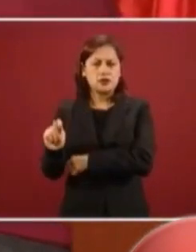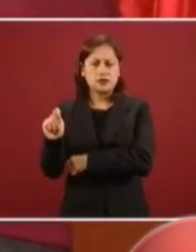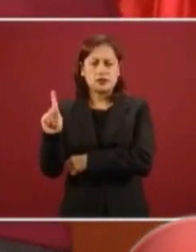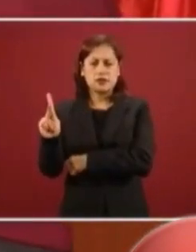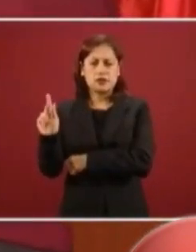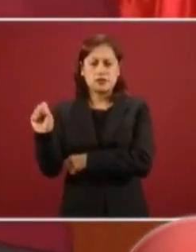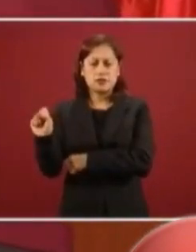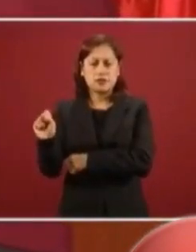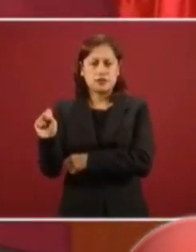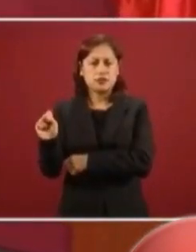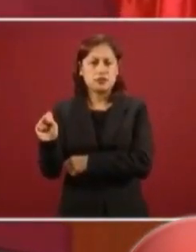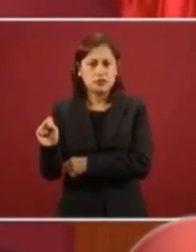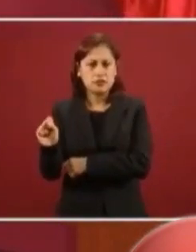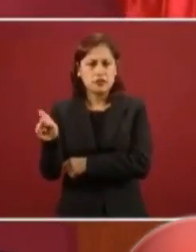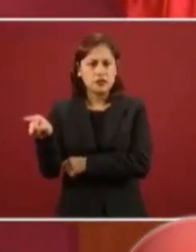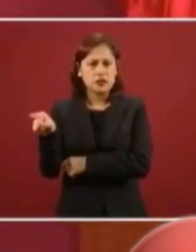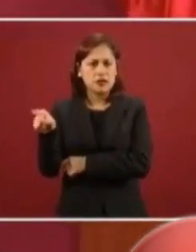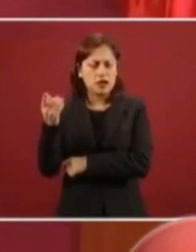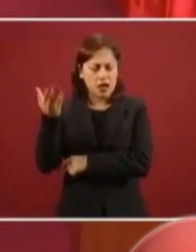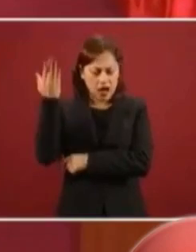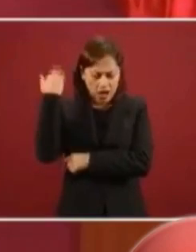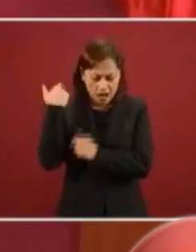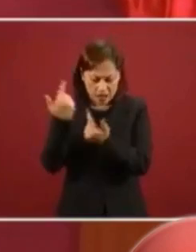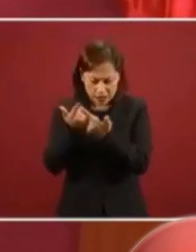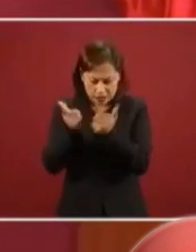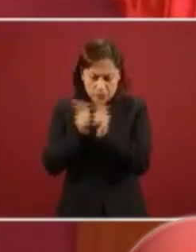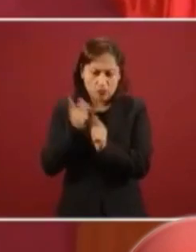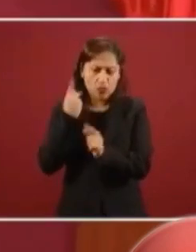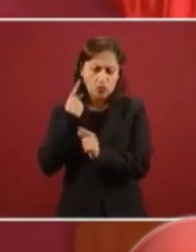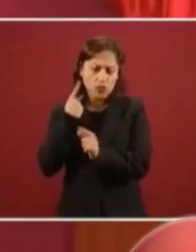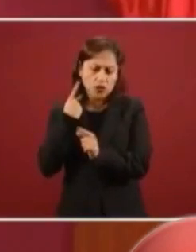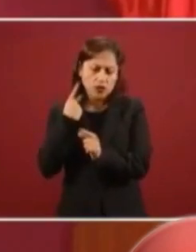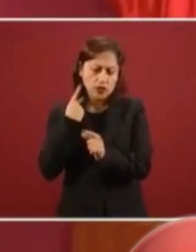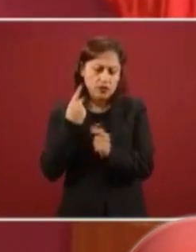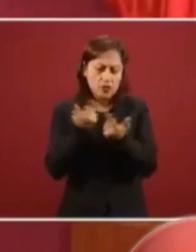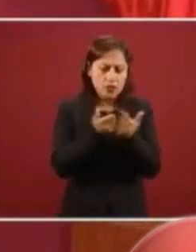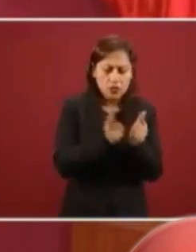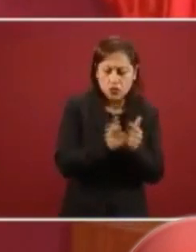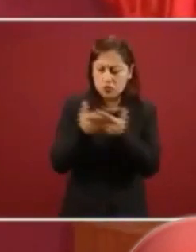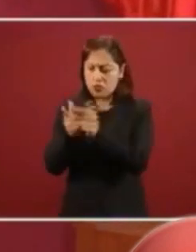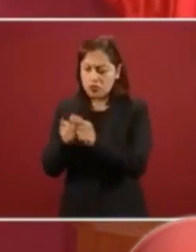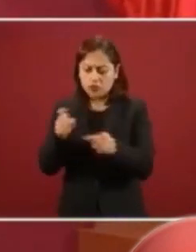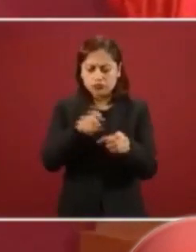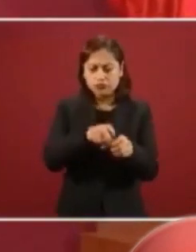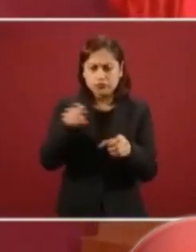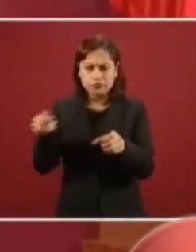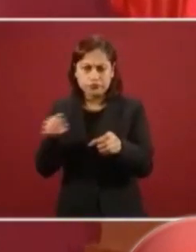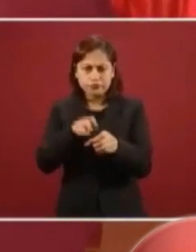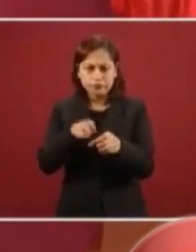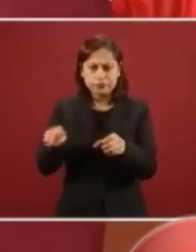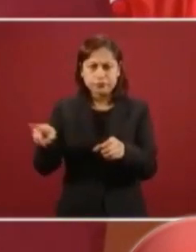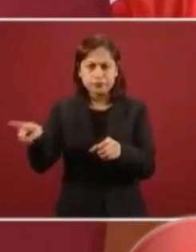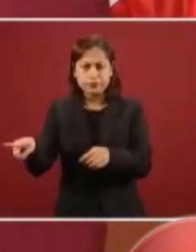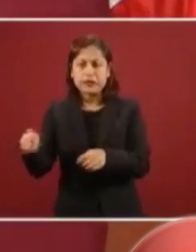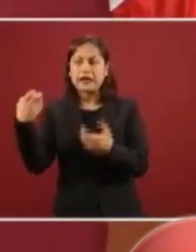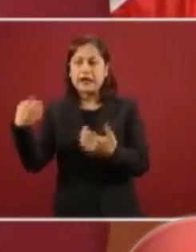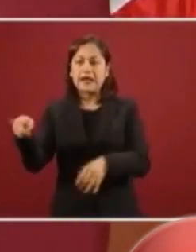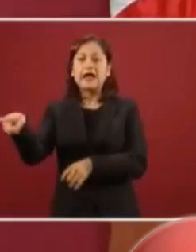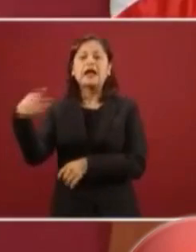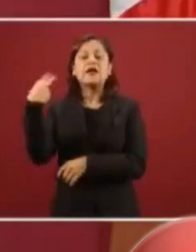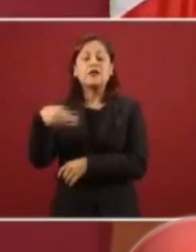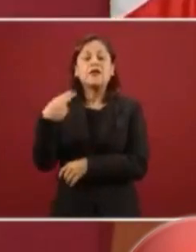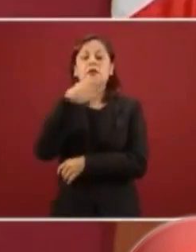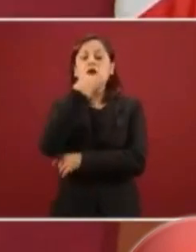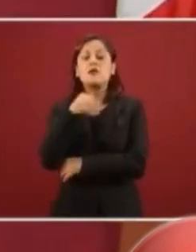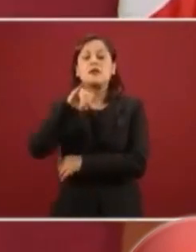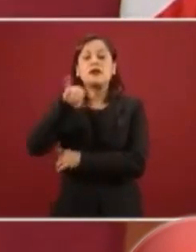en el partido y en el otro que no lo he mencionado javier lozano saben